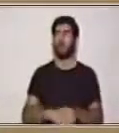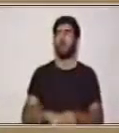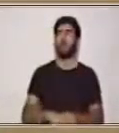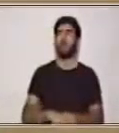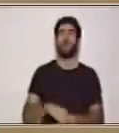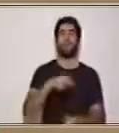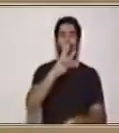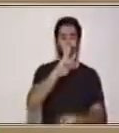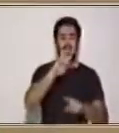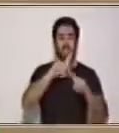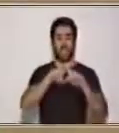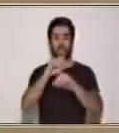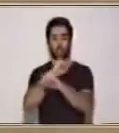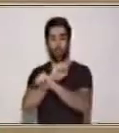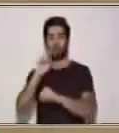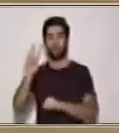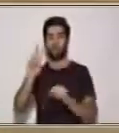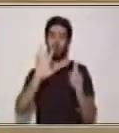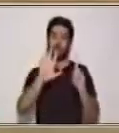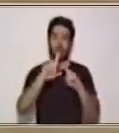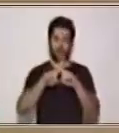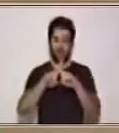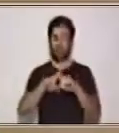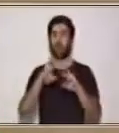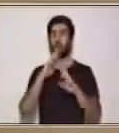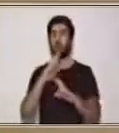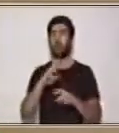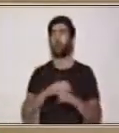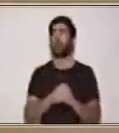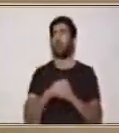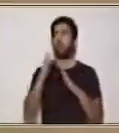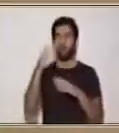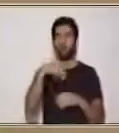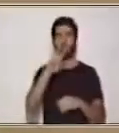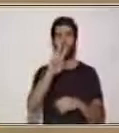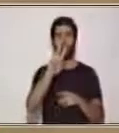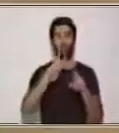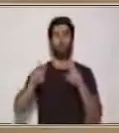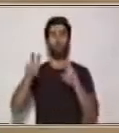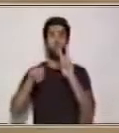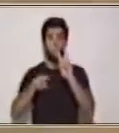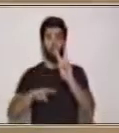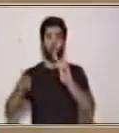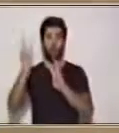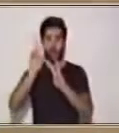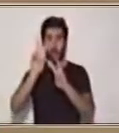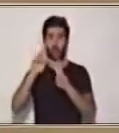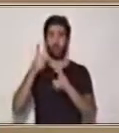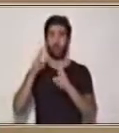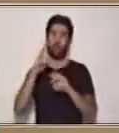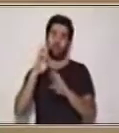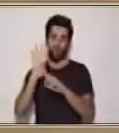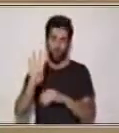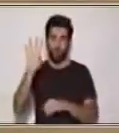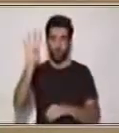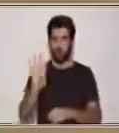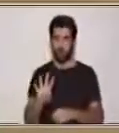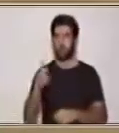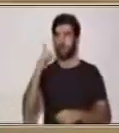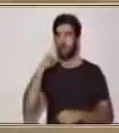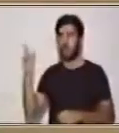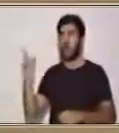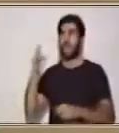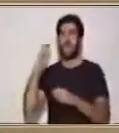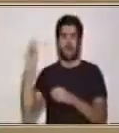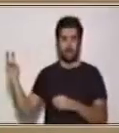3x por 2, 6x. Y 2 al cuadrado, 4. Y